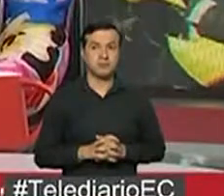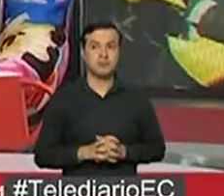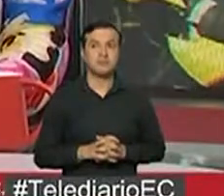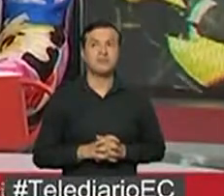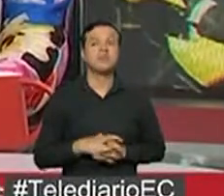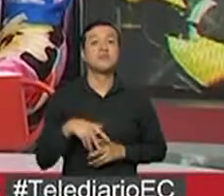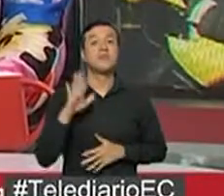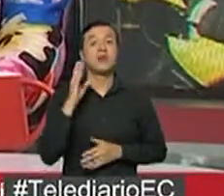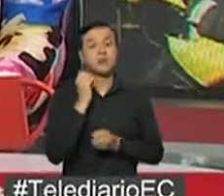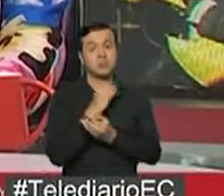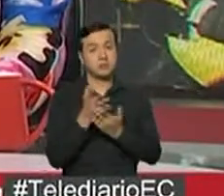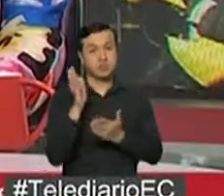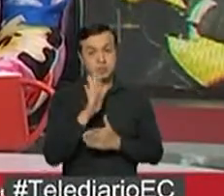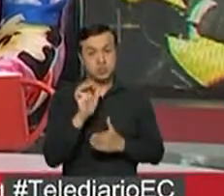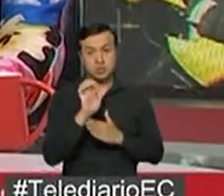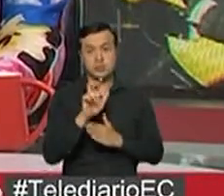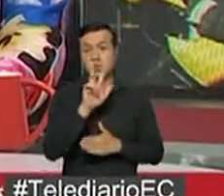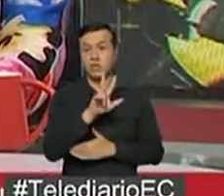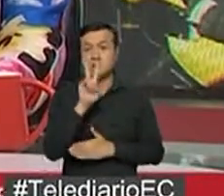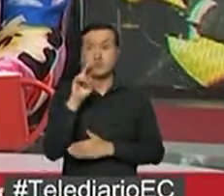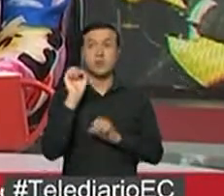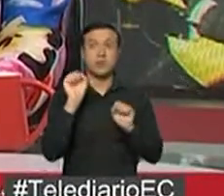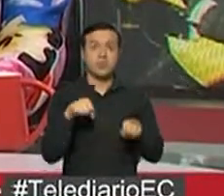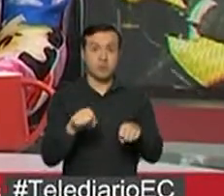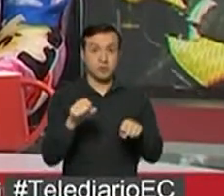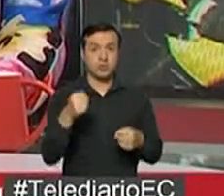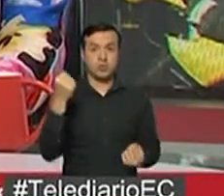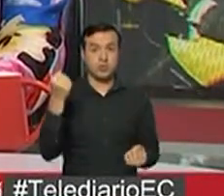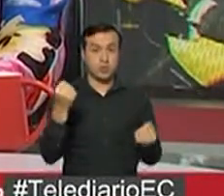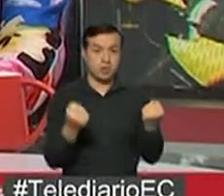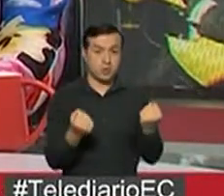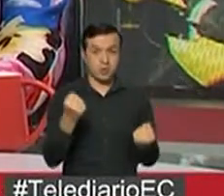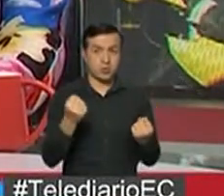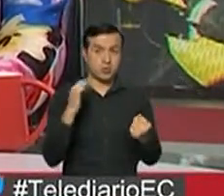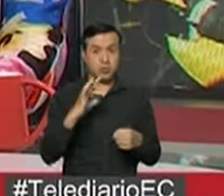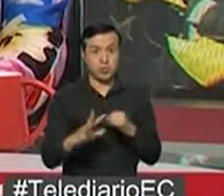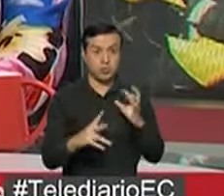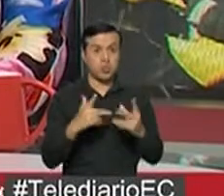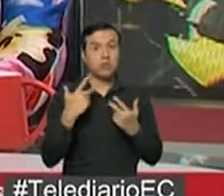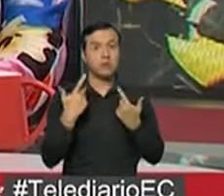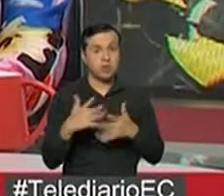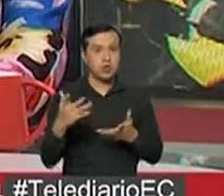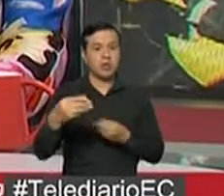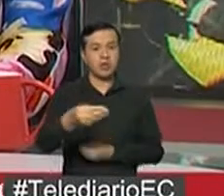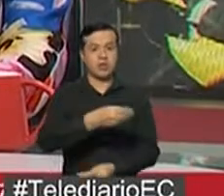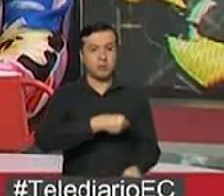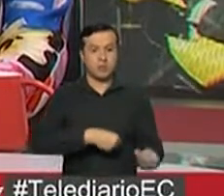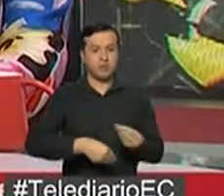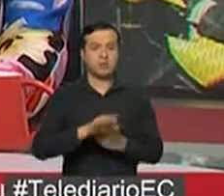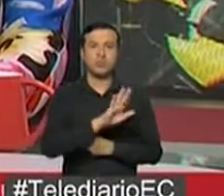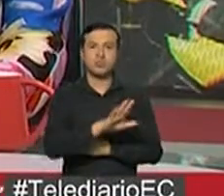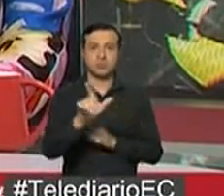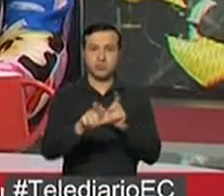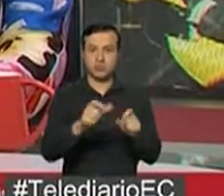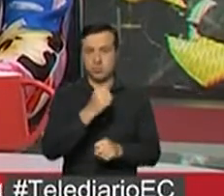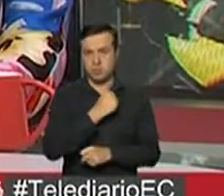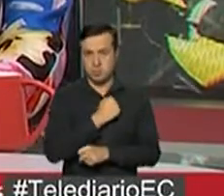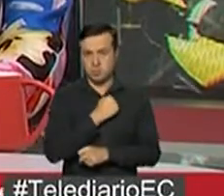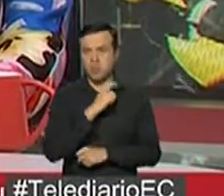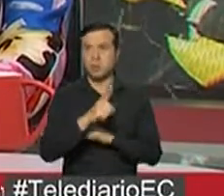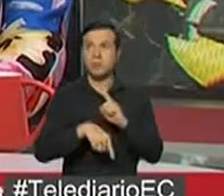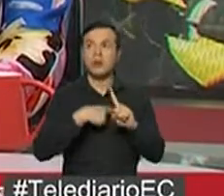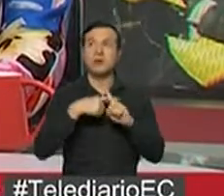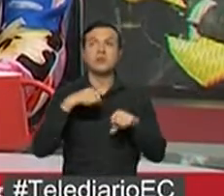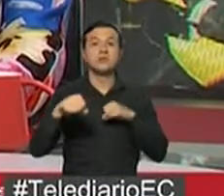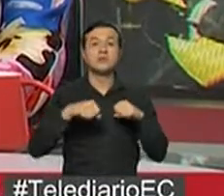más información del país 32 motos y vehículos detectados como robados serán devueltos a sus propietarios y además este trámite